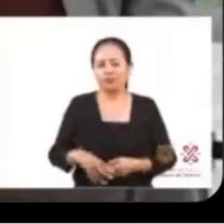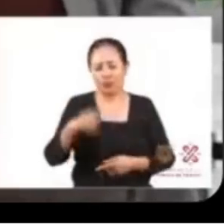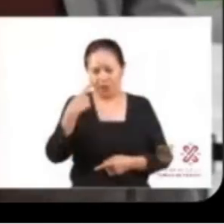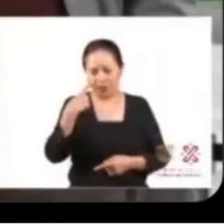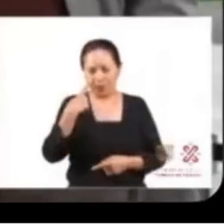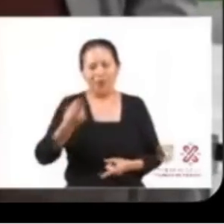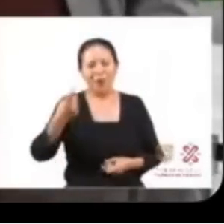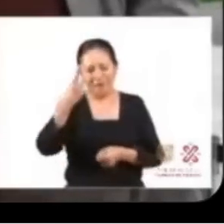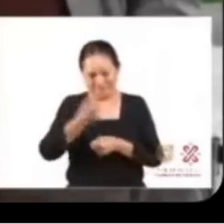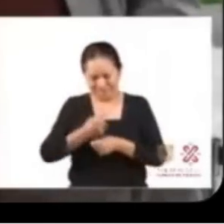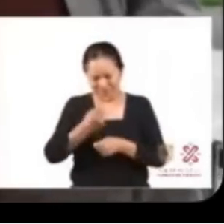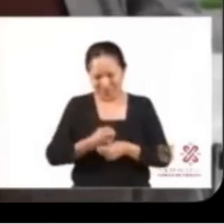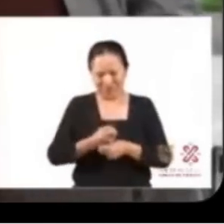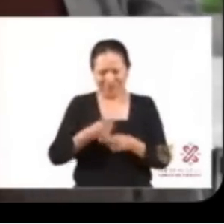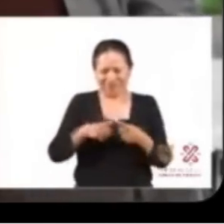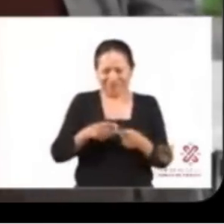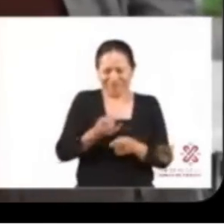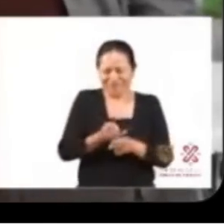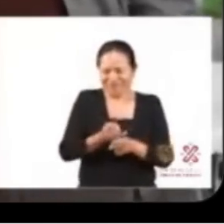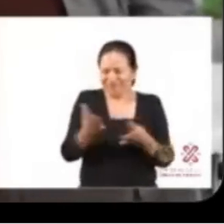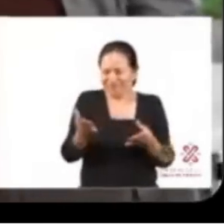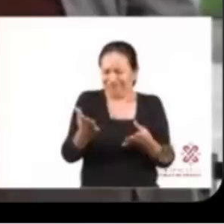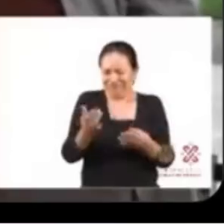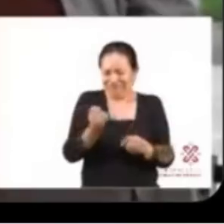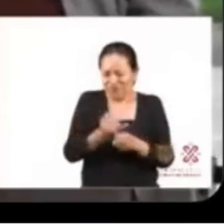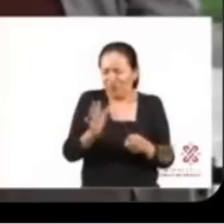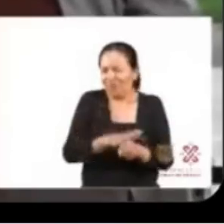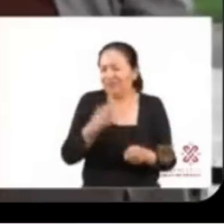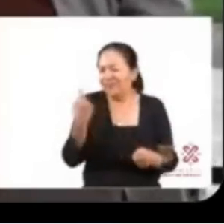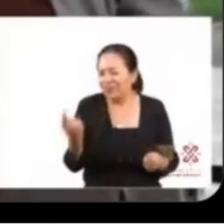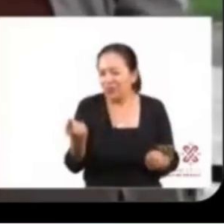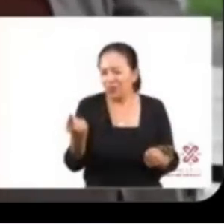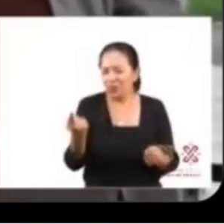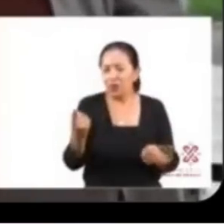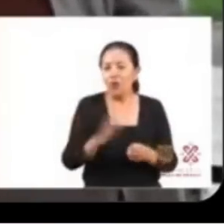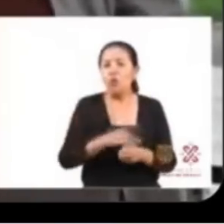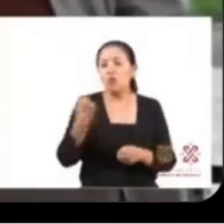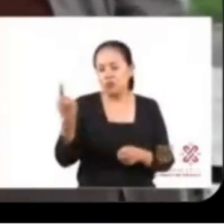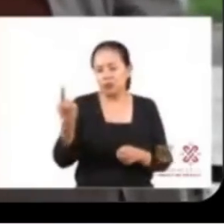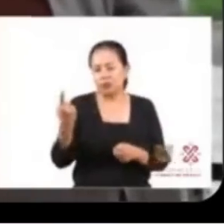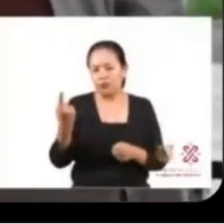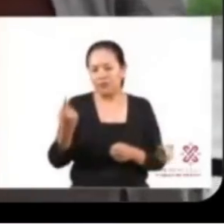que Pamela Cerdeira es una periodista muy inclinada hacia la derecha.